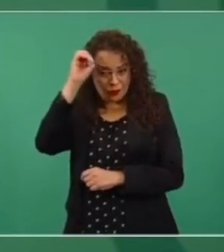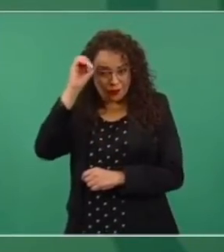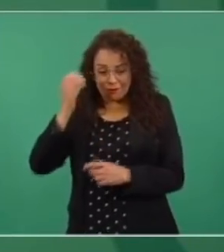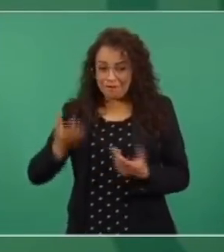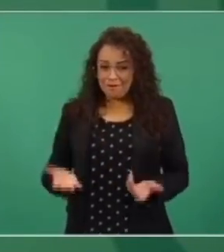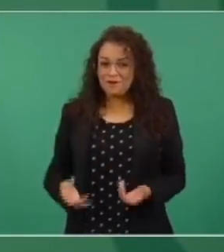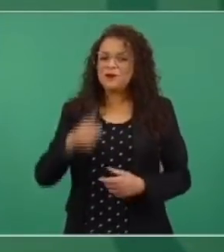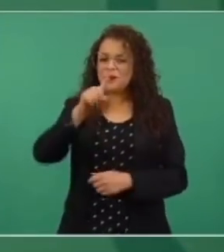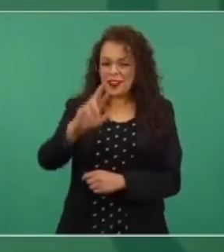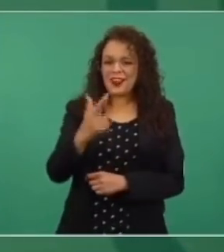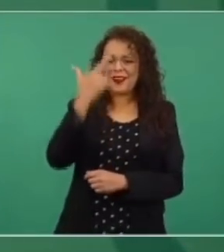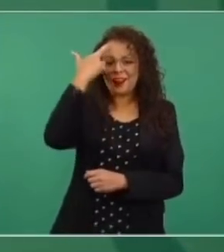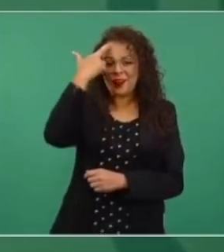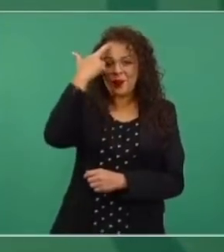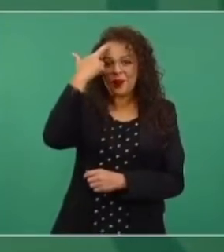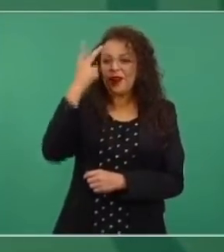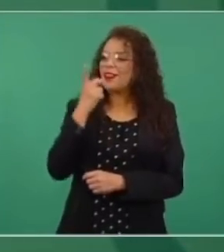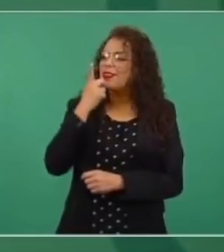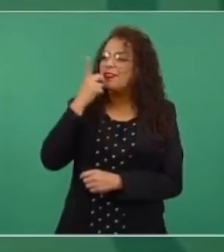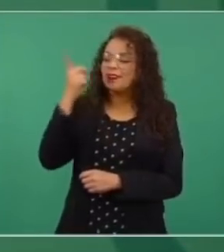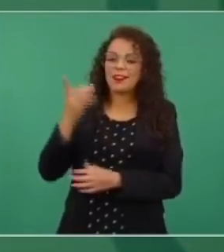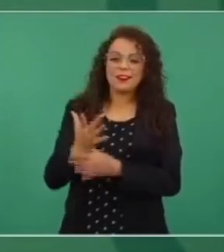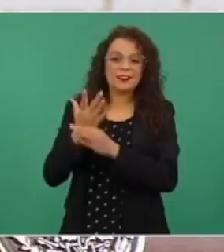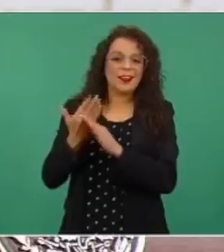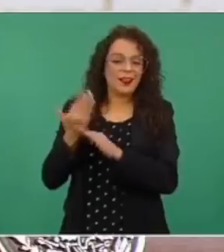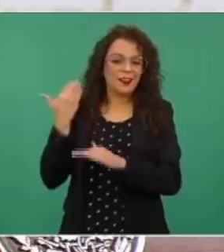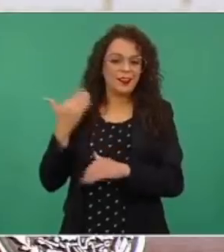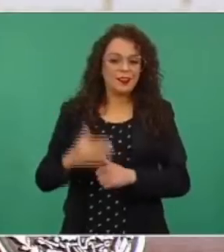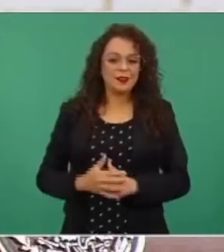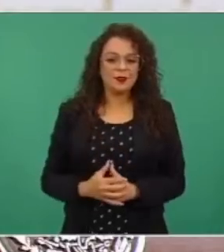que se decía que